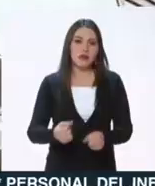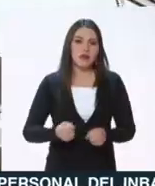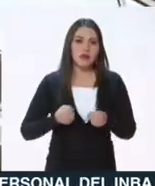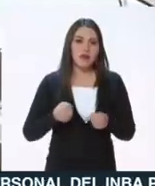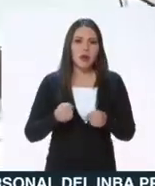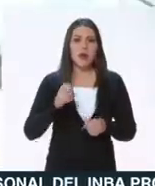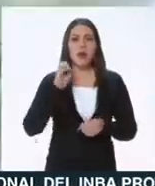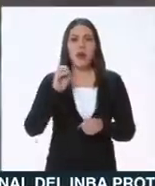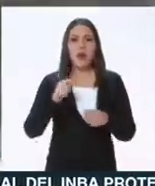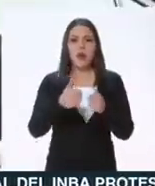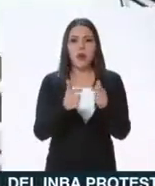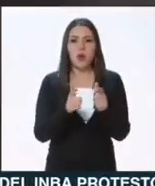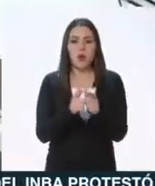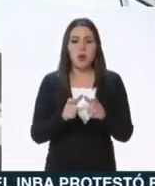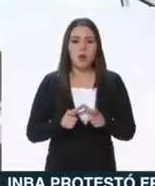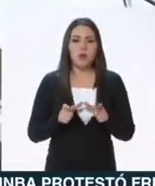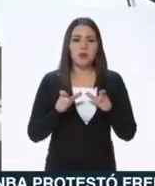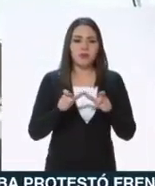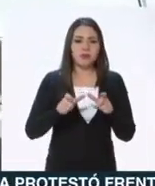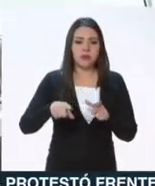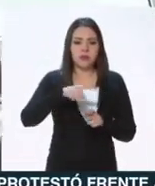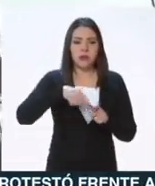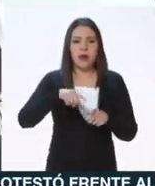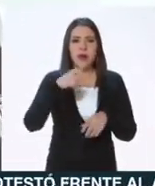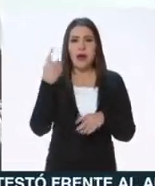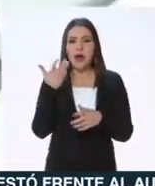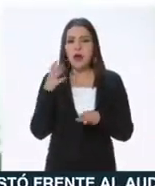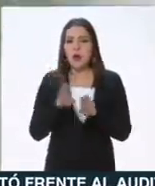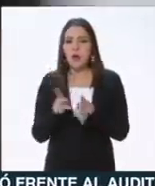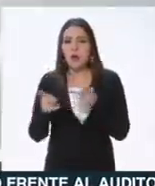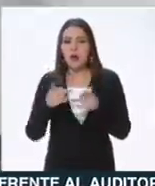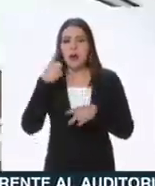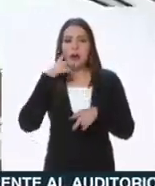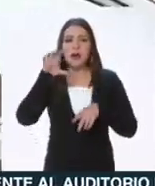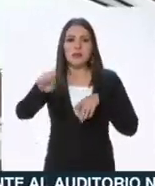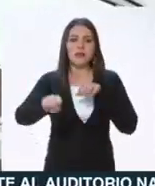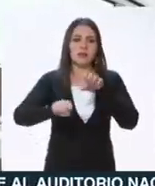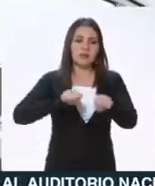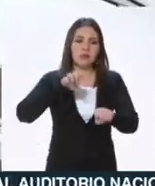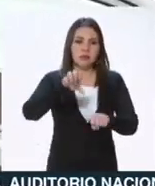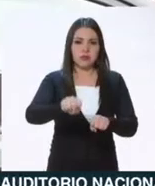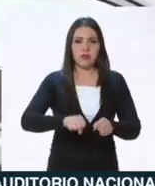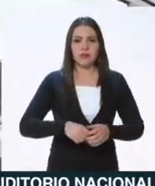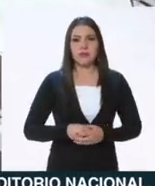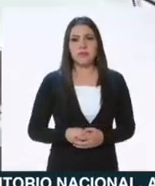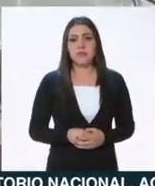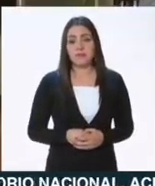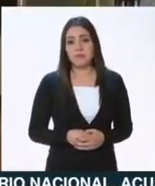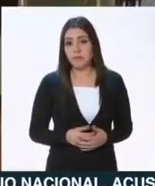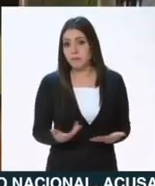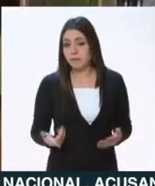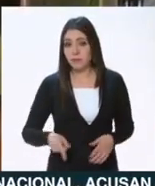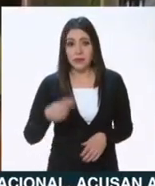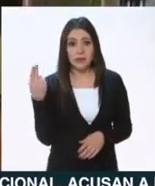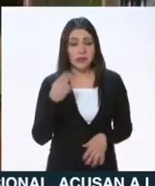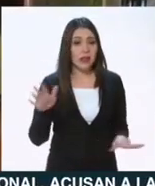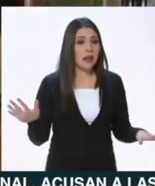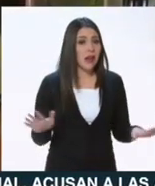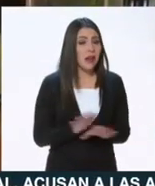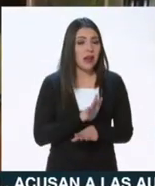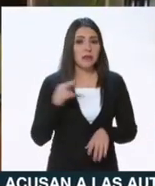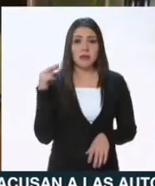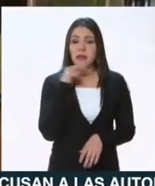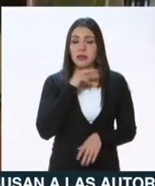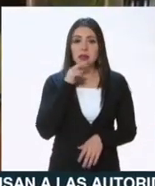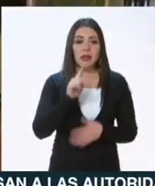grupo de inteligencia que combata este ilícito que tanto afecta a la sociedad? Lo que sí hay que hacer un cambio legislativo urgente es